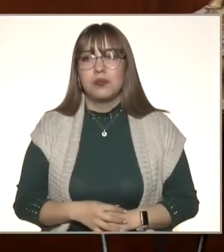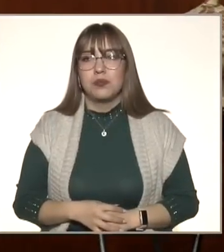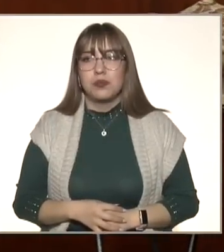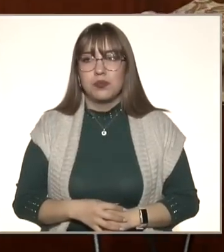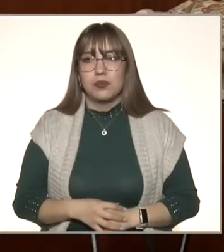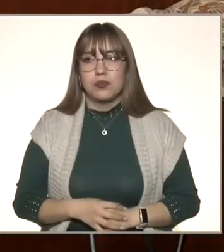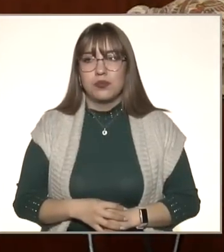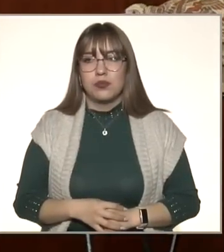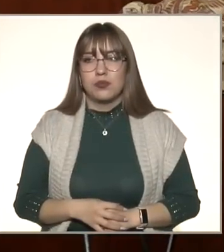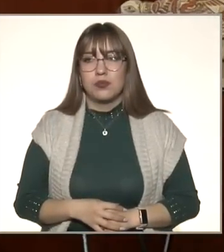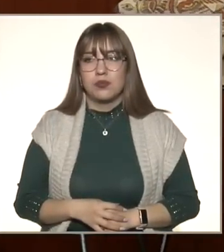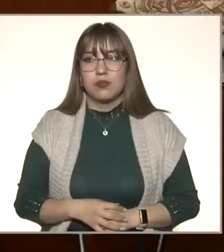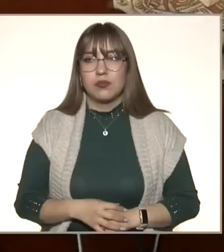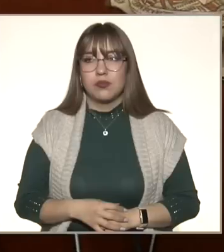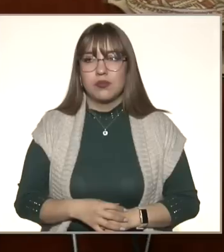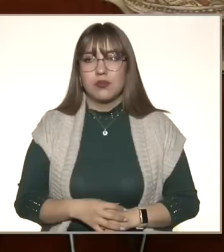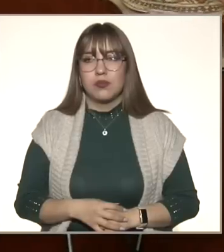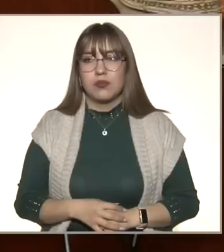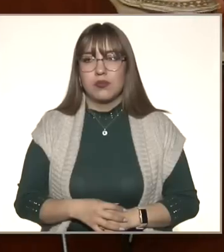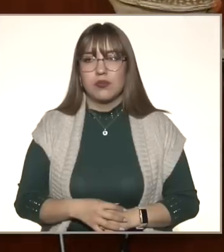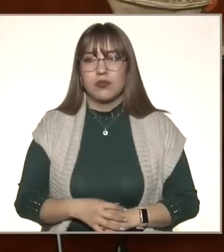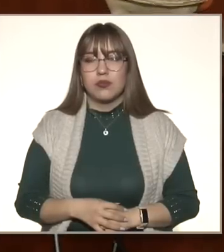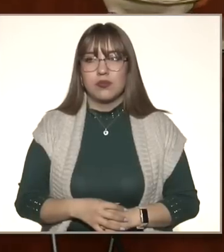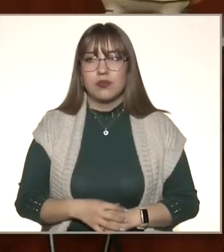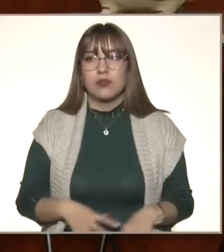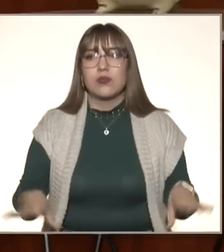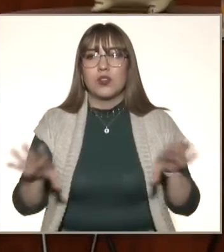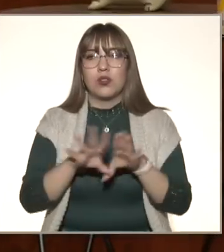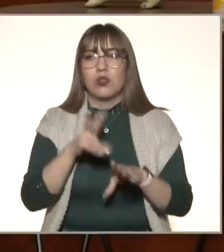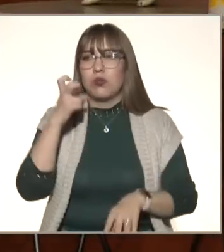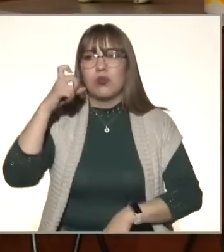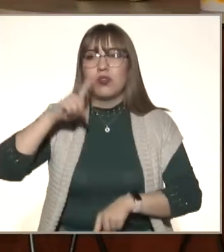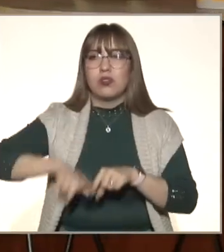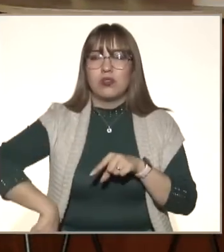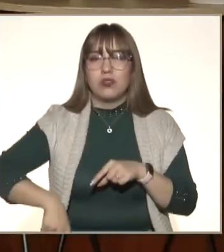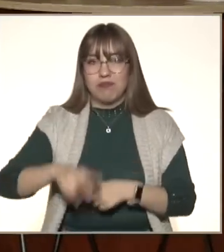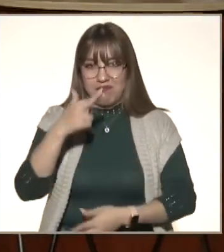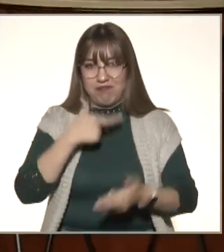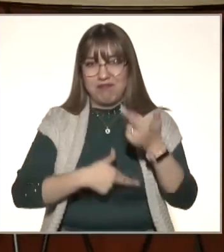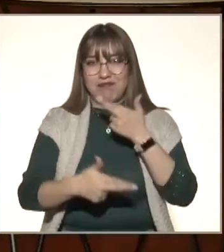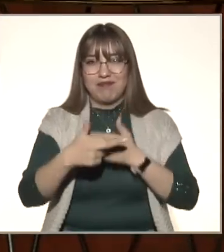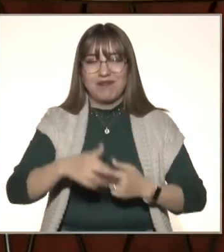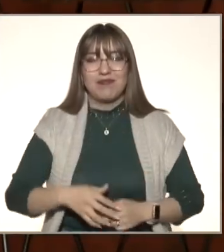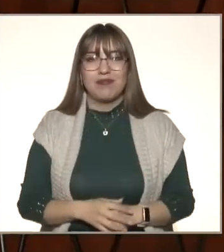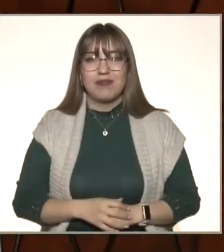y eso no lo podemos permitir. ¿Cómo lograr que esto no suceda en nuestras relaciones? Regresando a esta pausa.